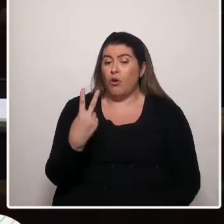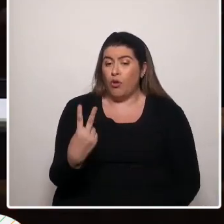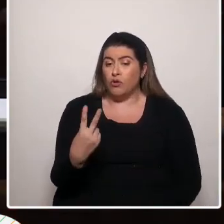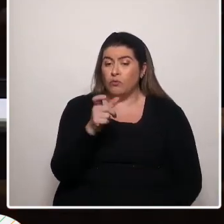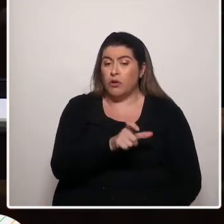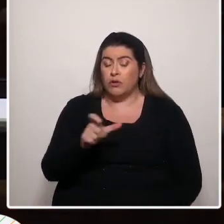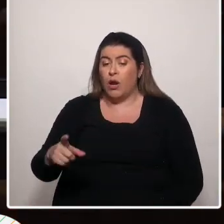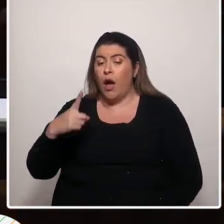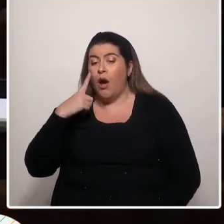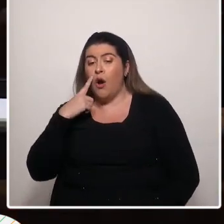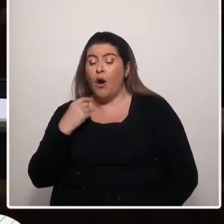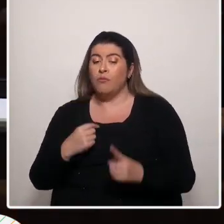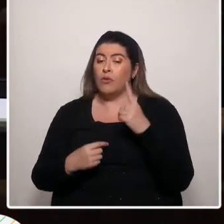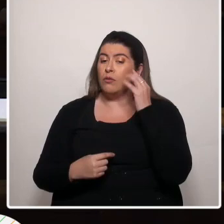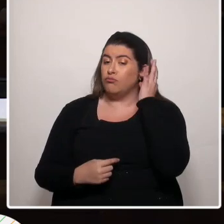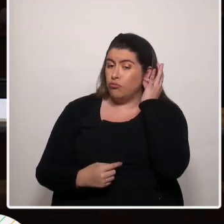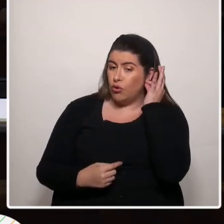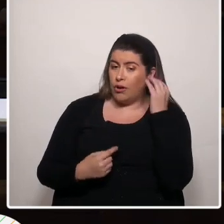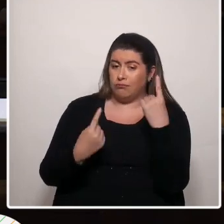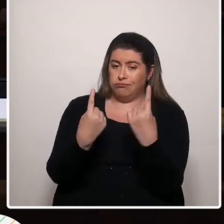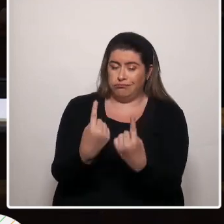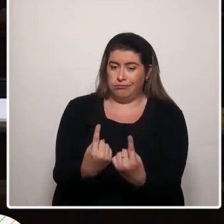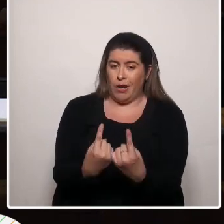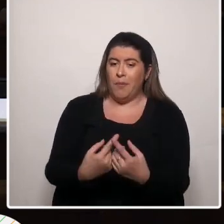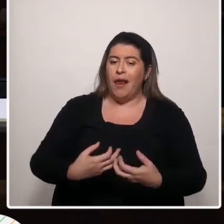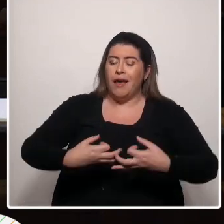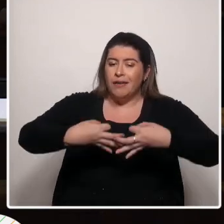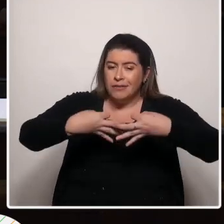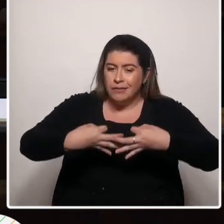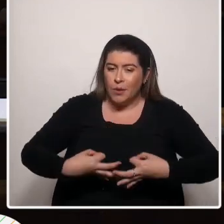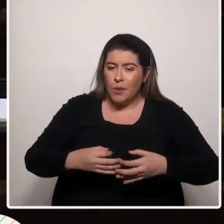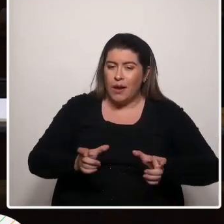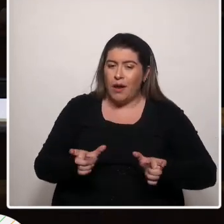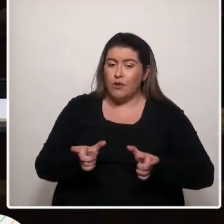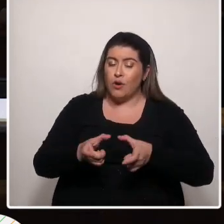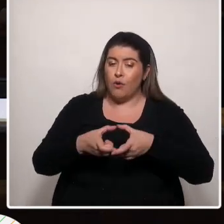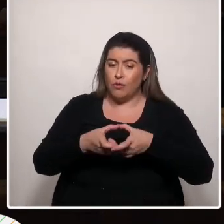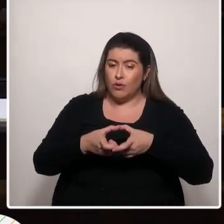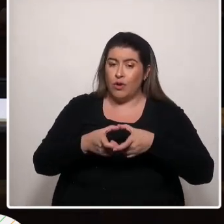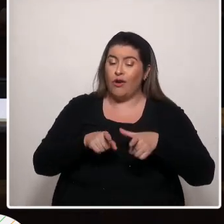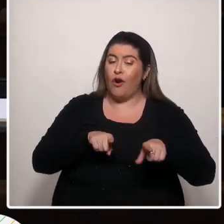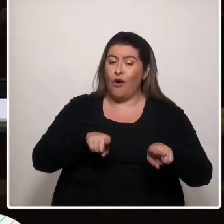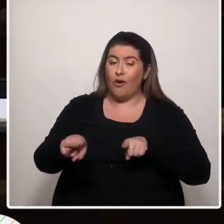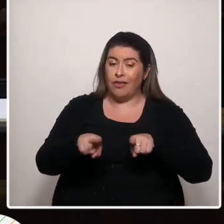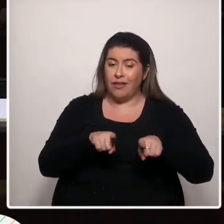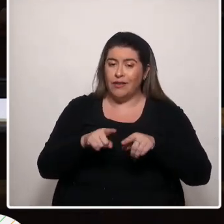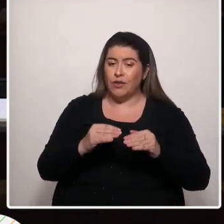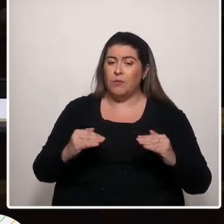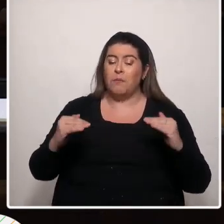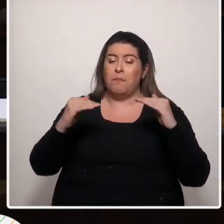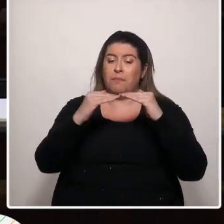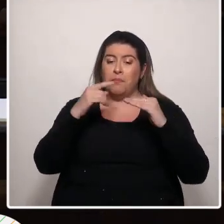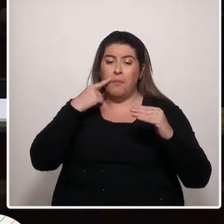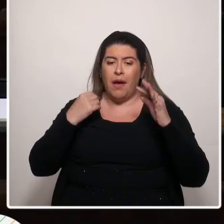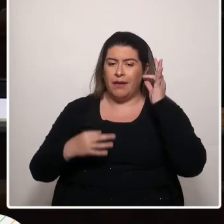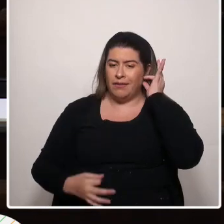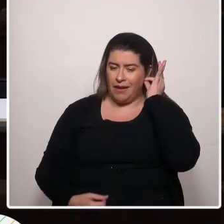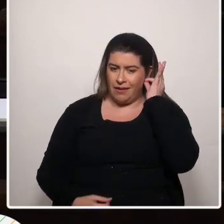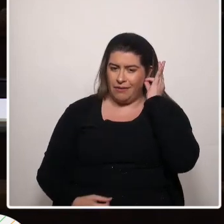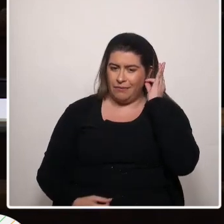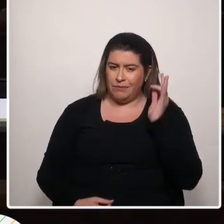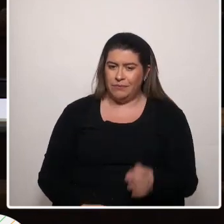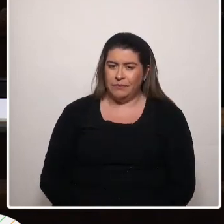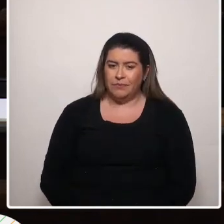un hombre y una mujer, para asegurar una comisión en que su coordinación sea paritaria. Agregar además que uno de